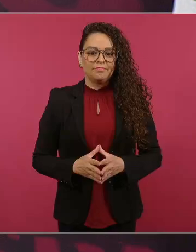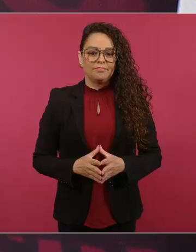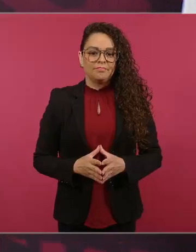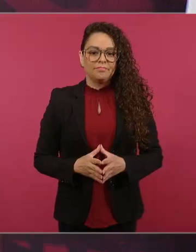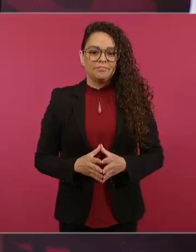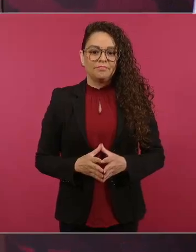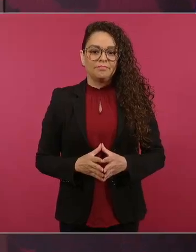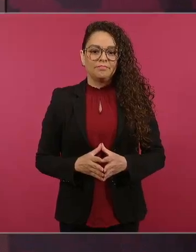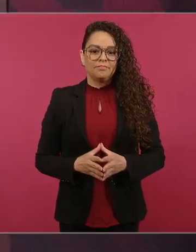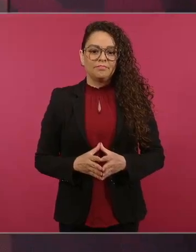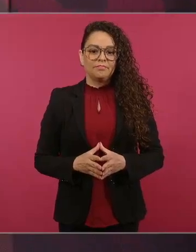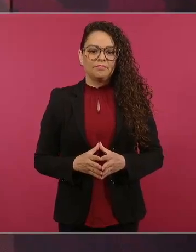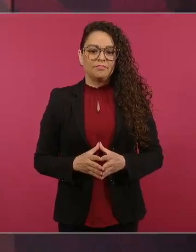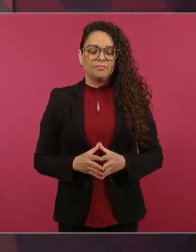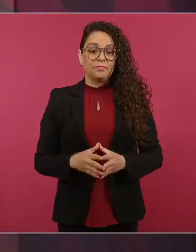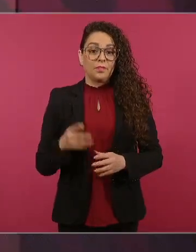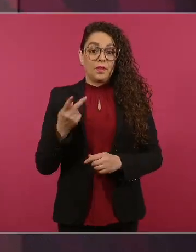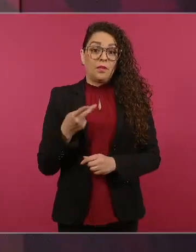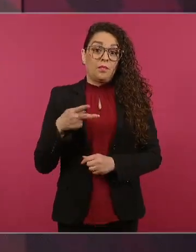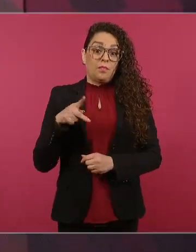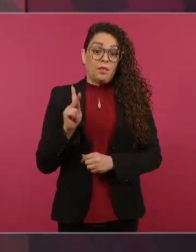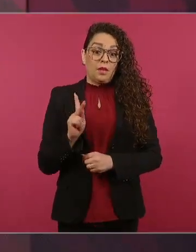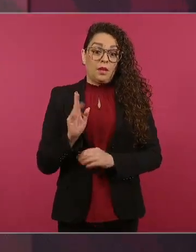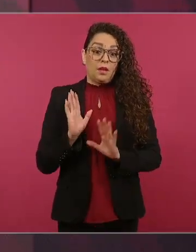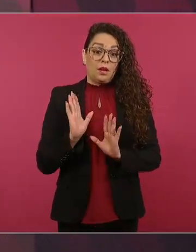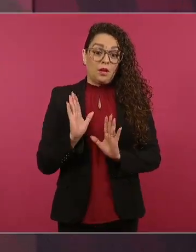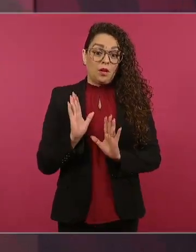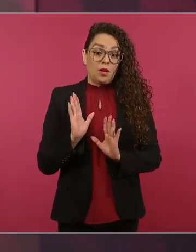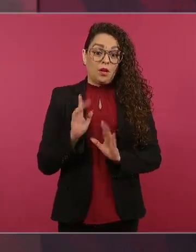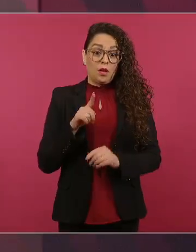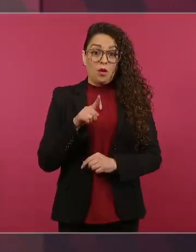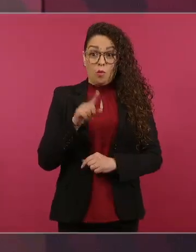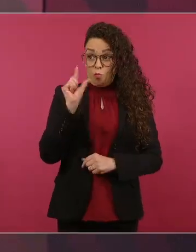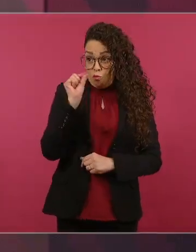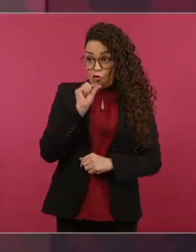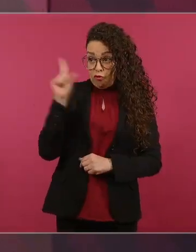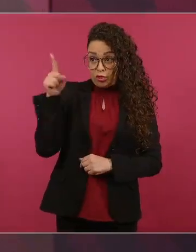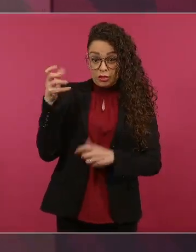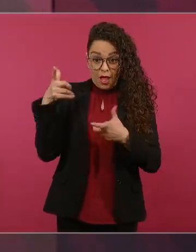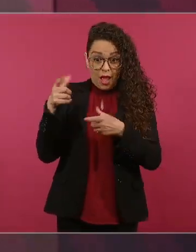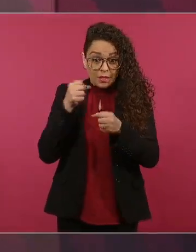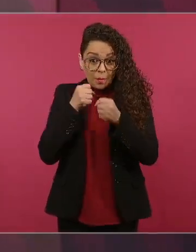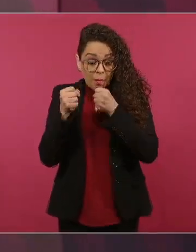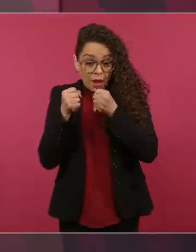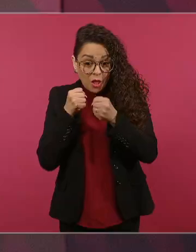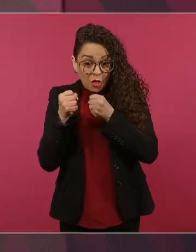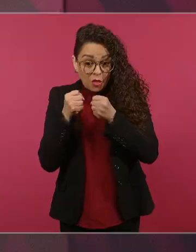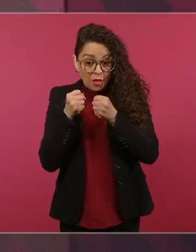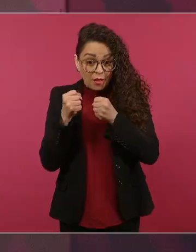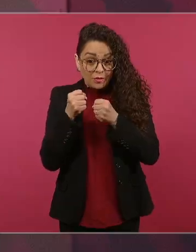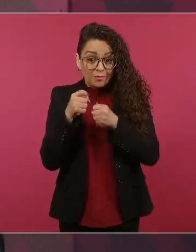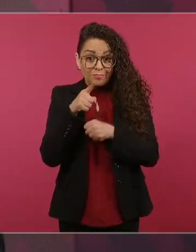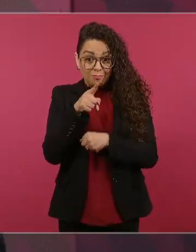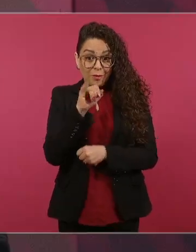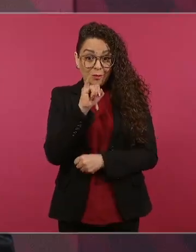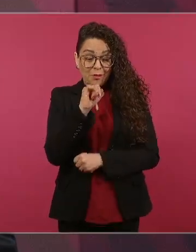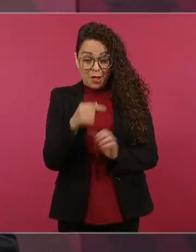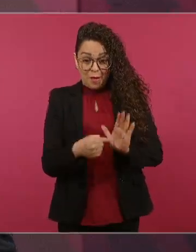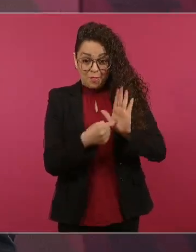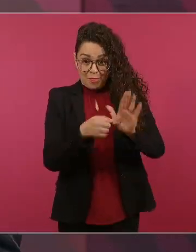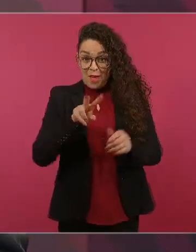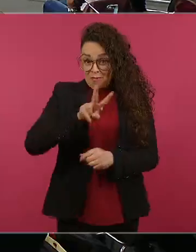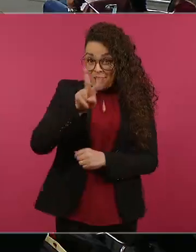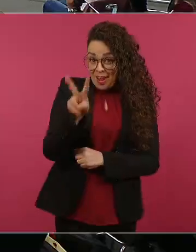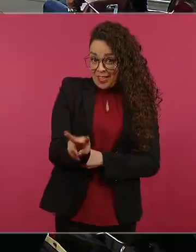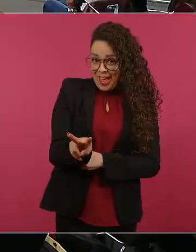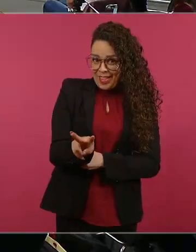Pero como es periodismo objetivo, profesional, apegado a la verdad.